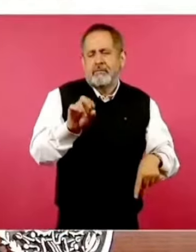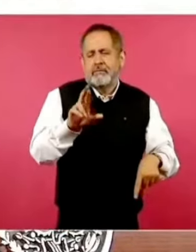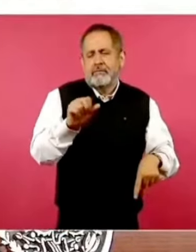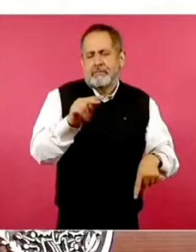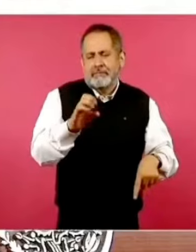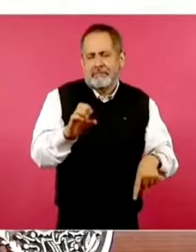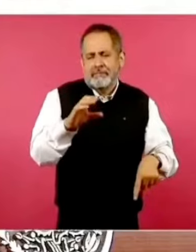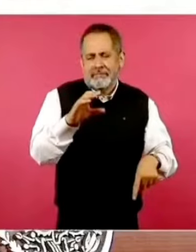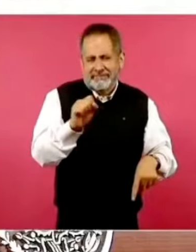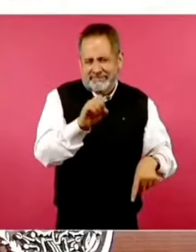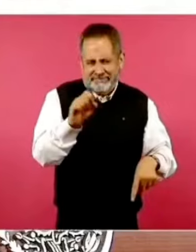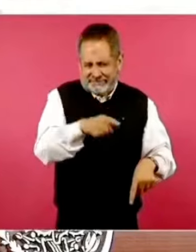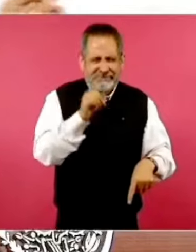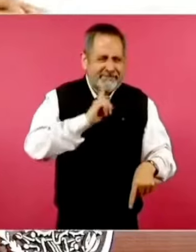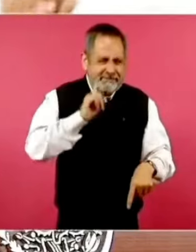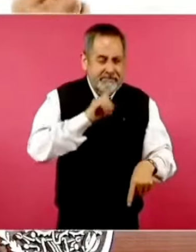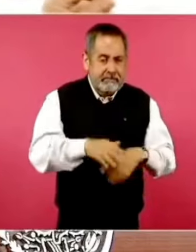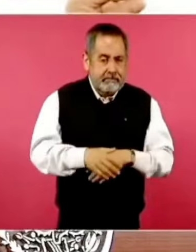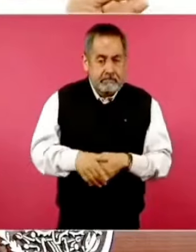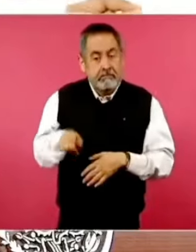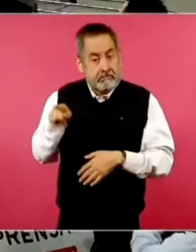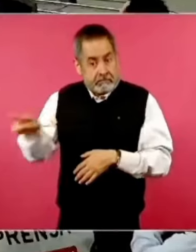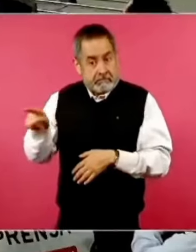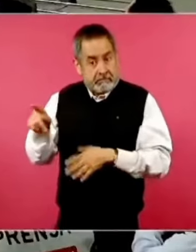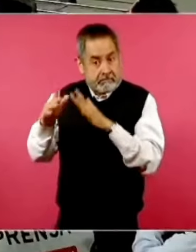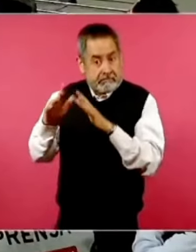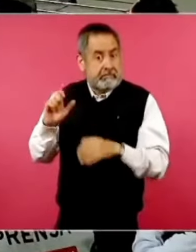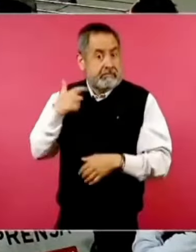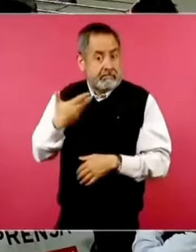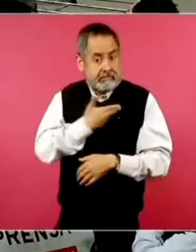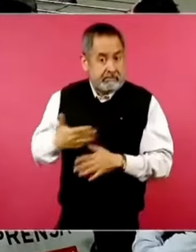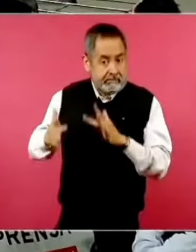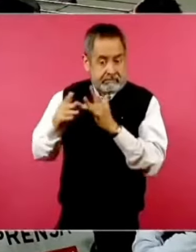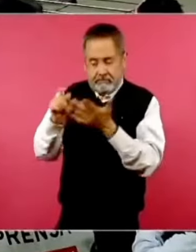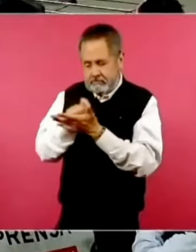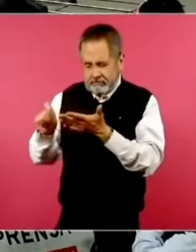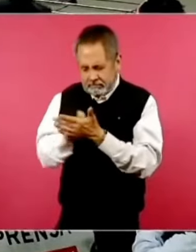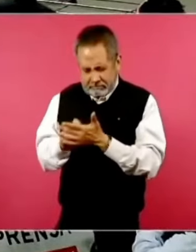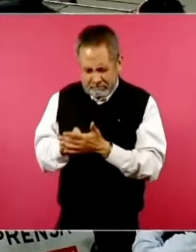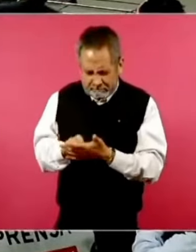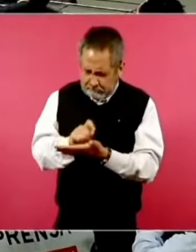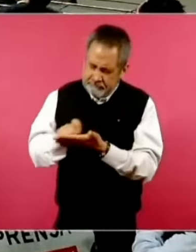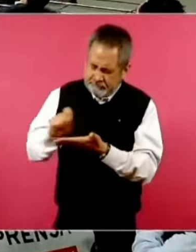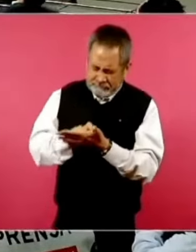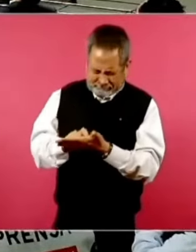Cassés y deja escrito que le impresionó